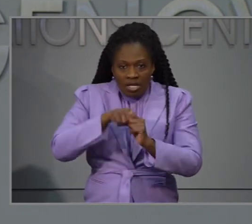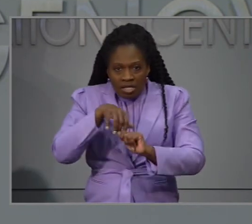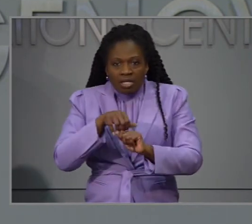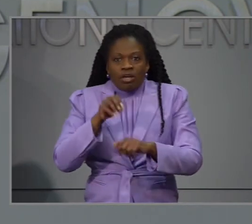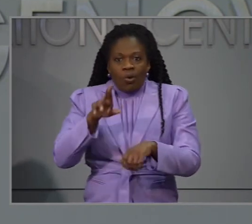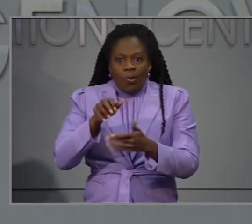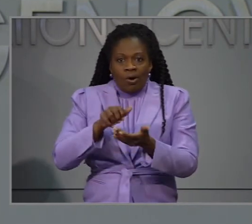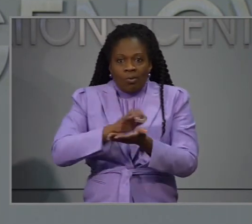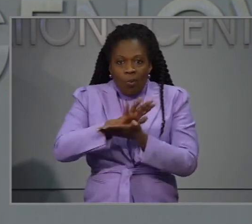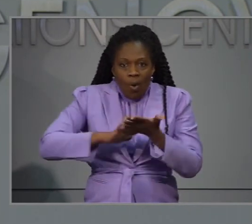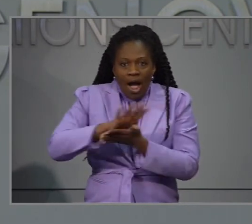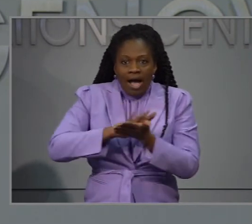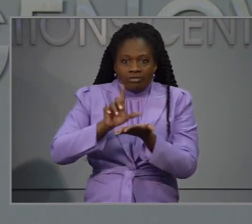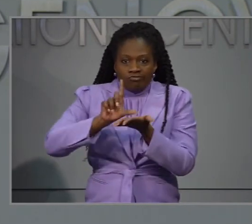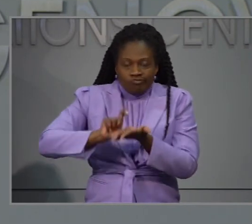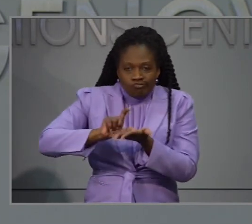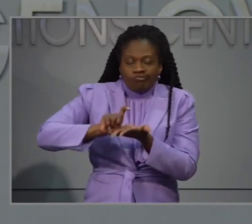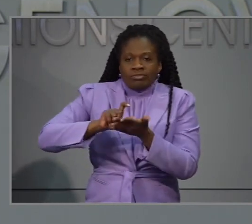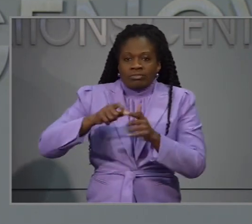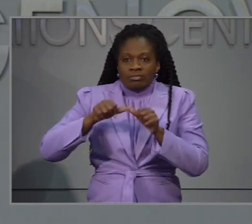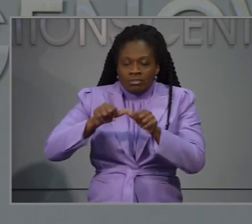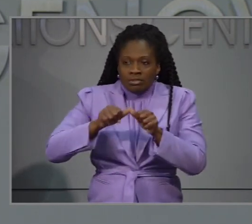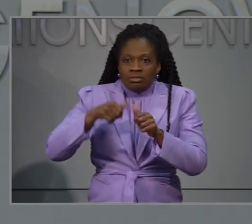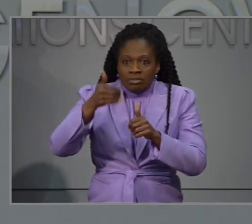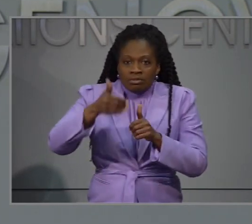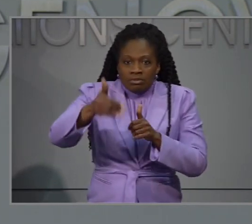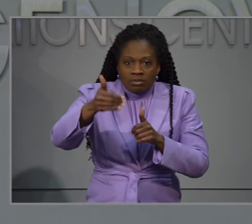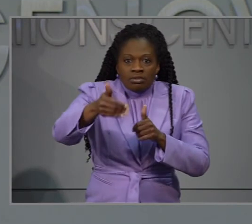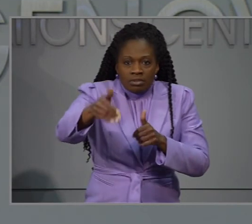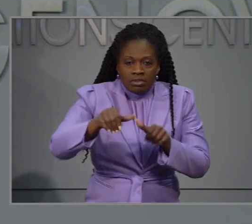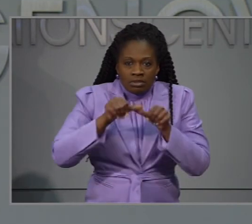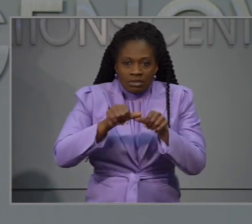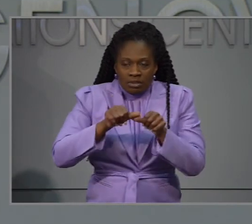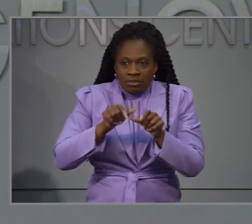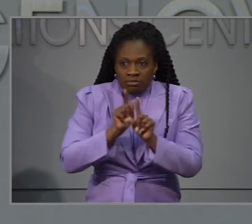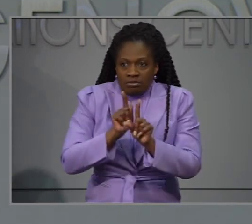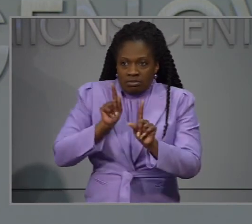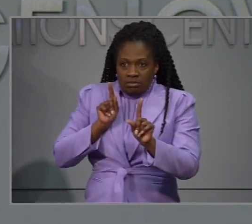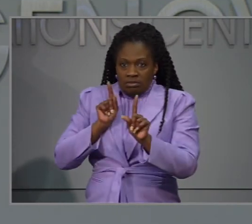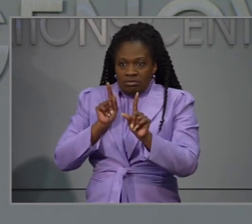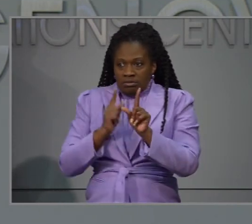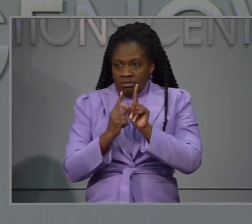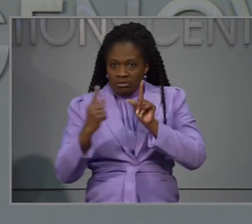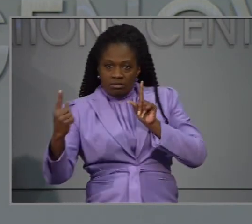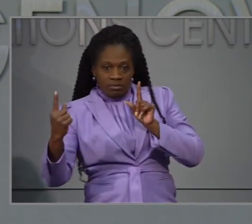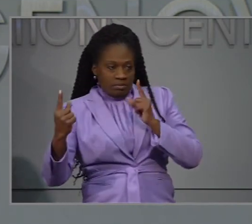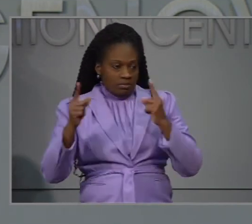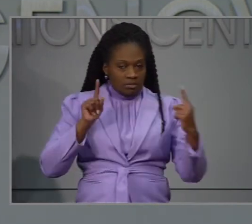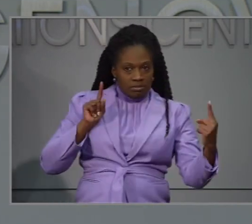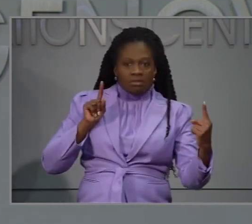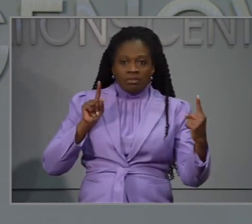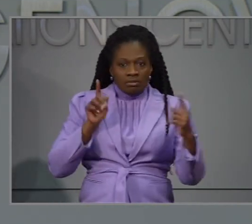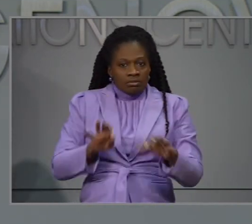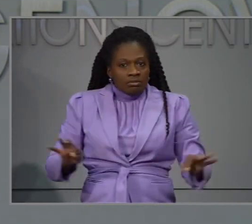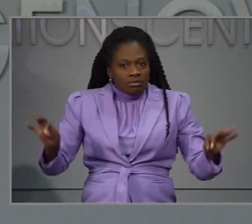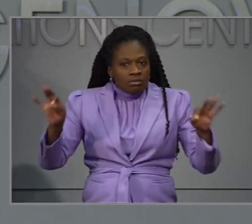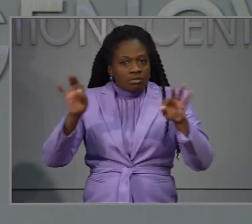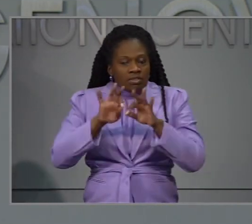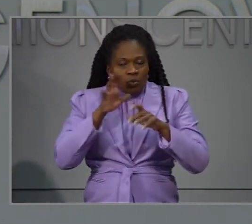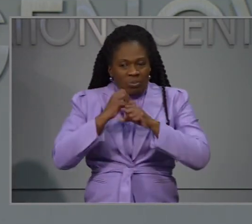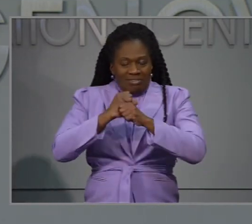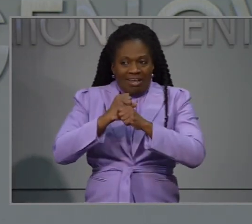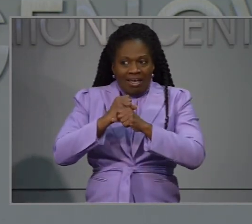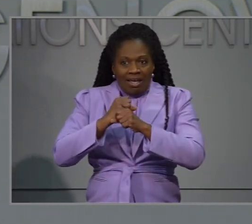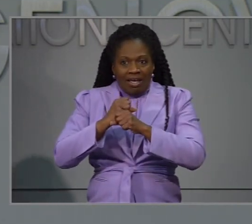por favor a la vence bien las manos y sigan estas prácticas de higiene mantengan su distancia social en la mayor medida posible